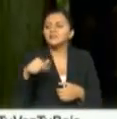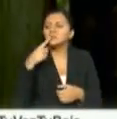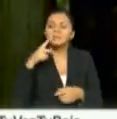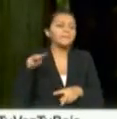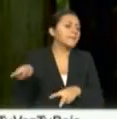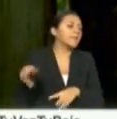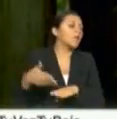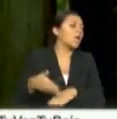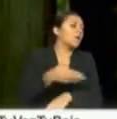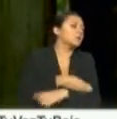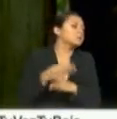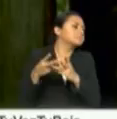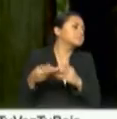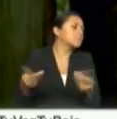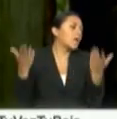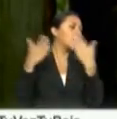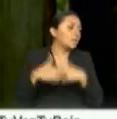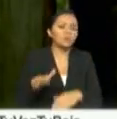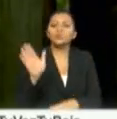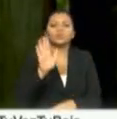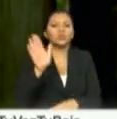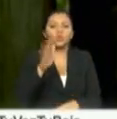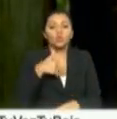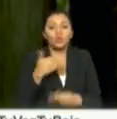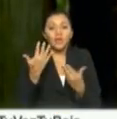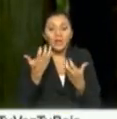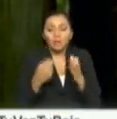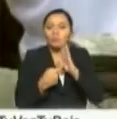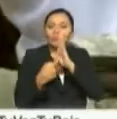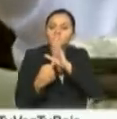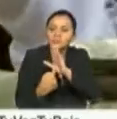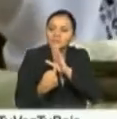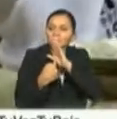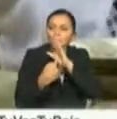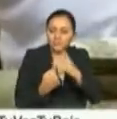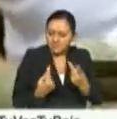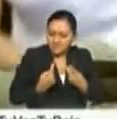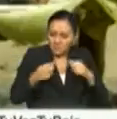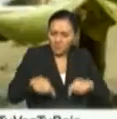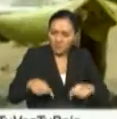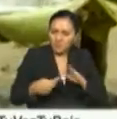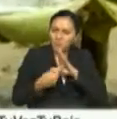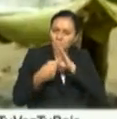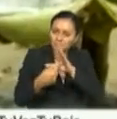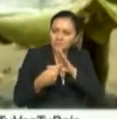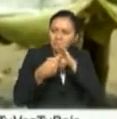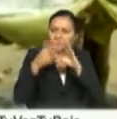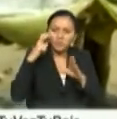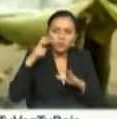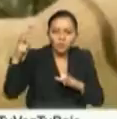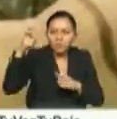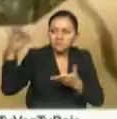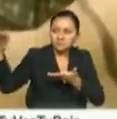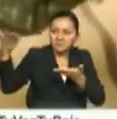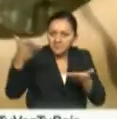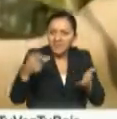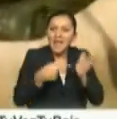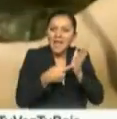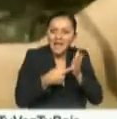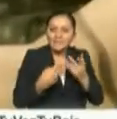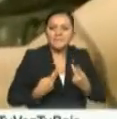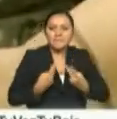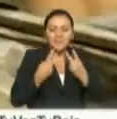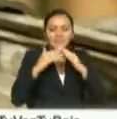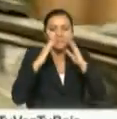la cultura sáchila. Entonces nosotros quisiéramos demostrar al mundo entero a través de hacer turismo,